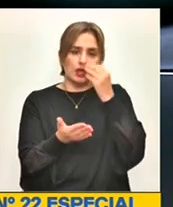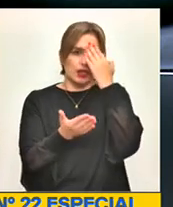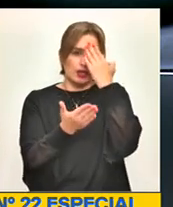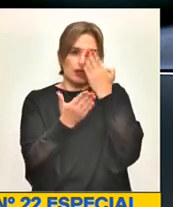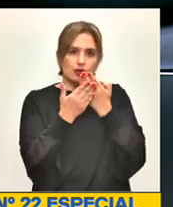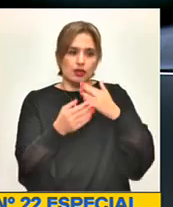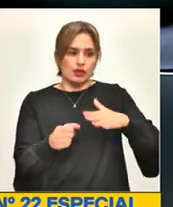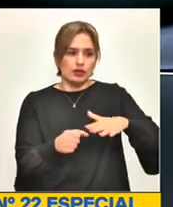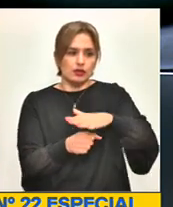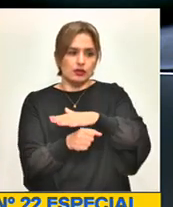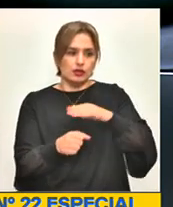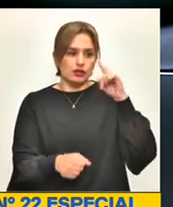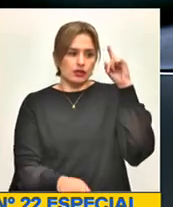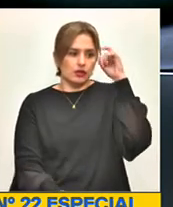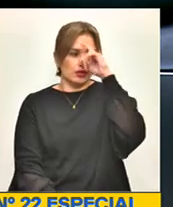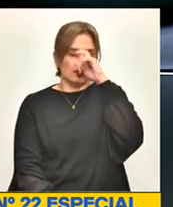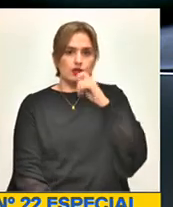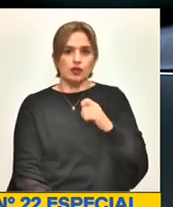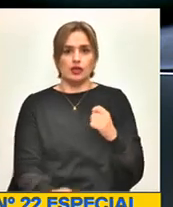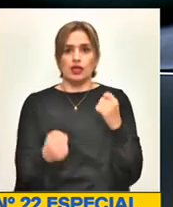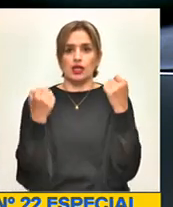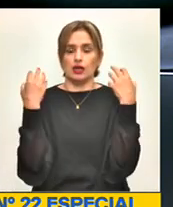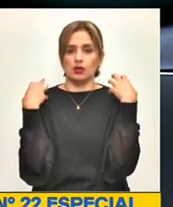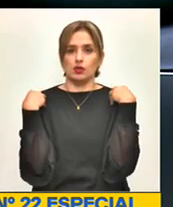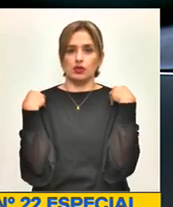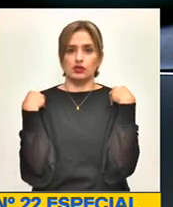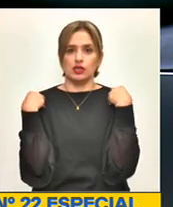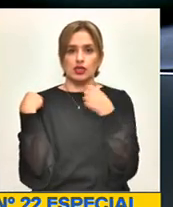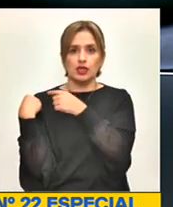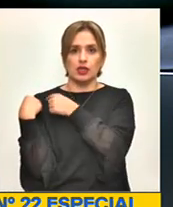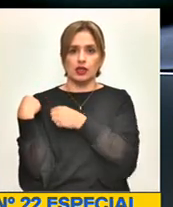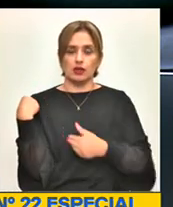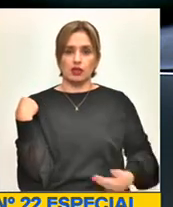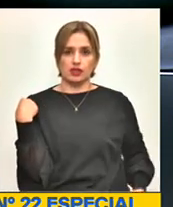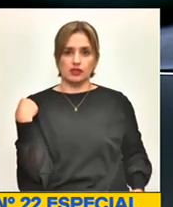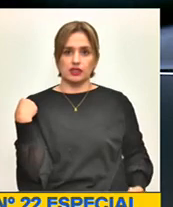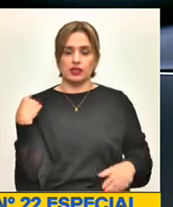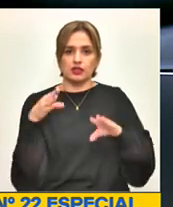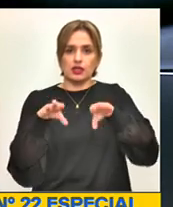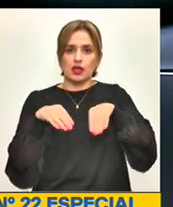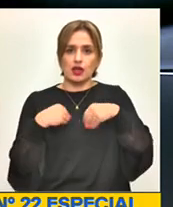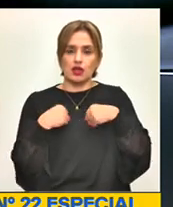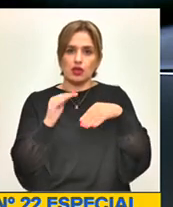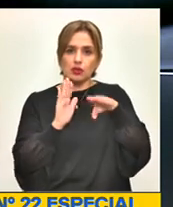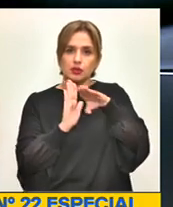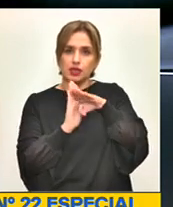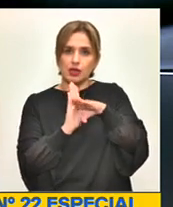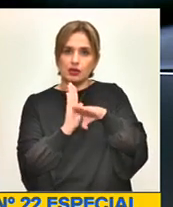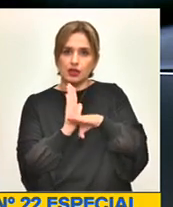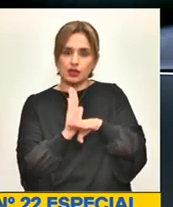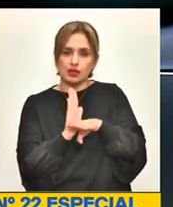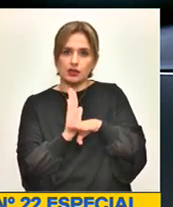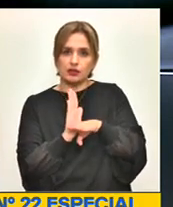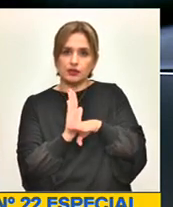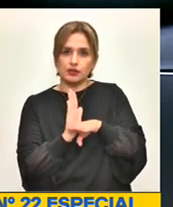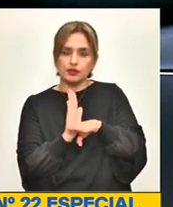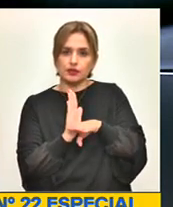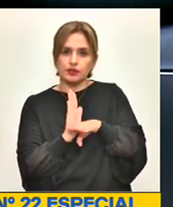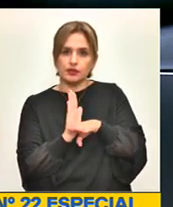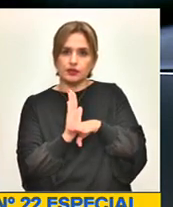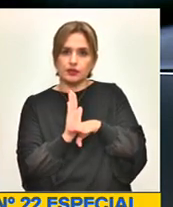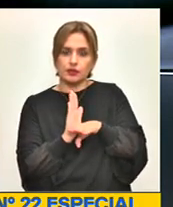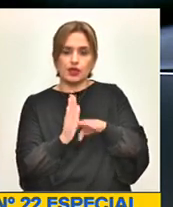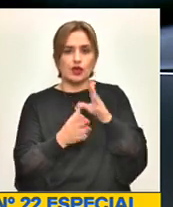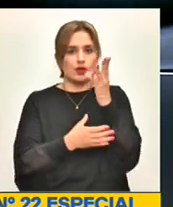es responsabilidad del ejecutivo adoptar todas las medidas que se encuentran a su alcance para poner